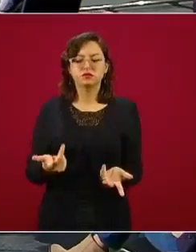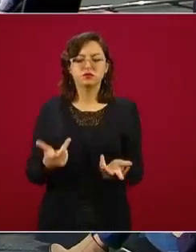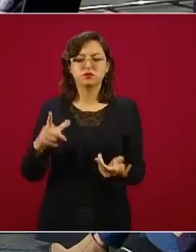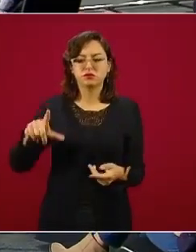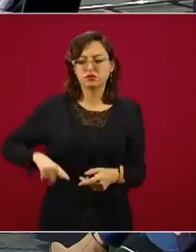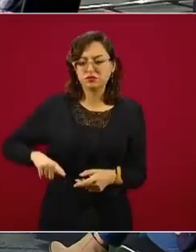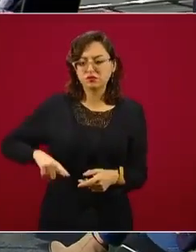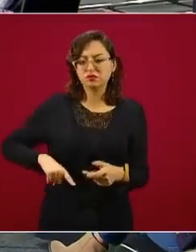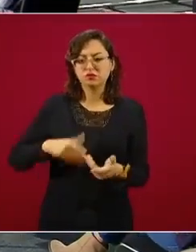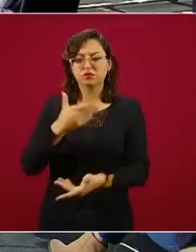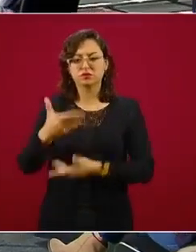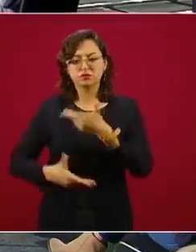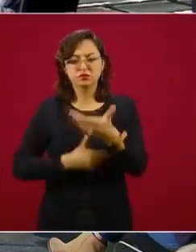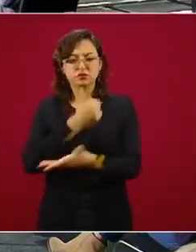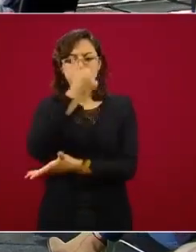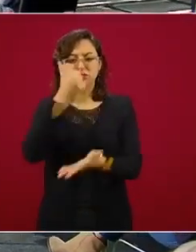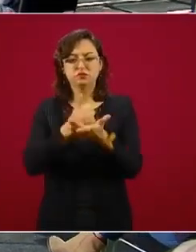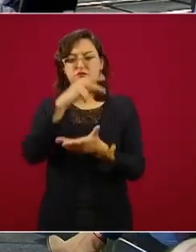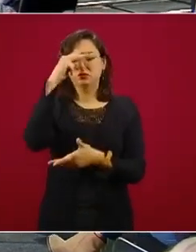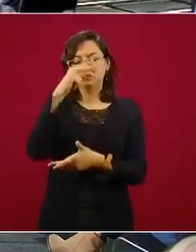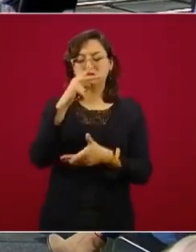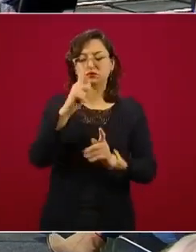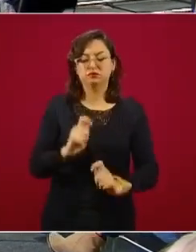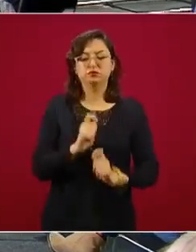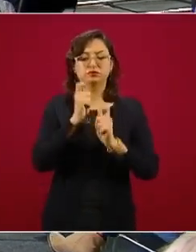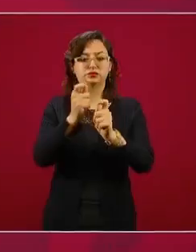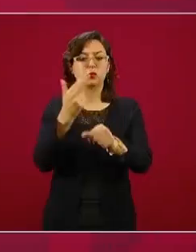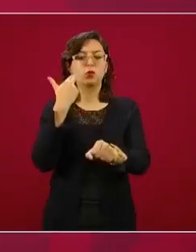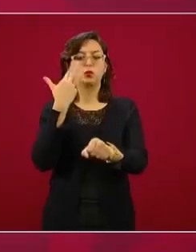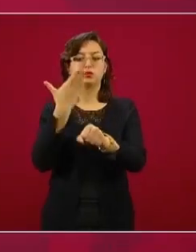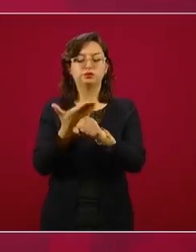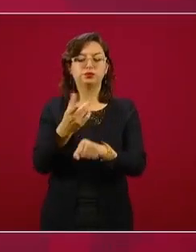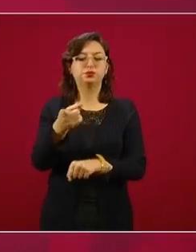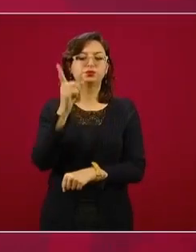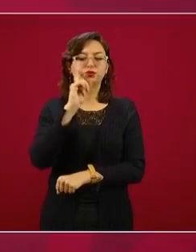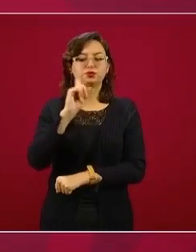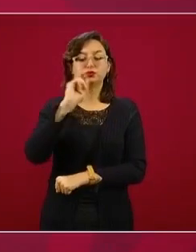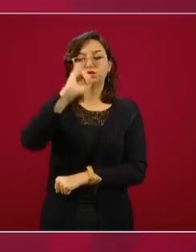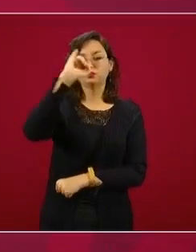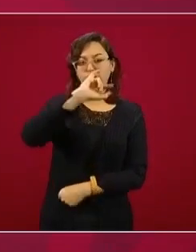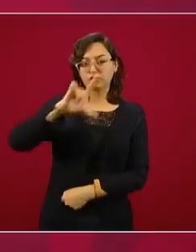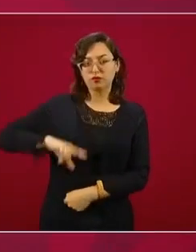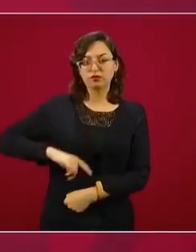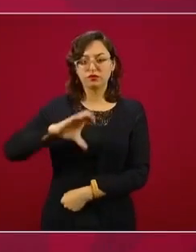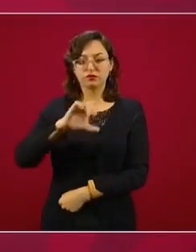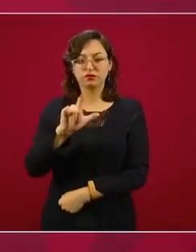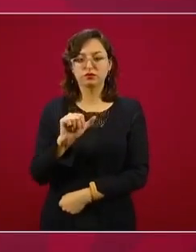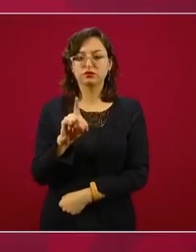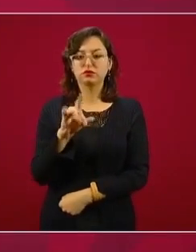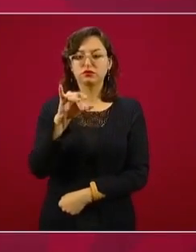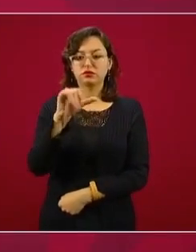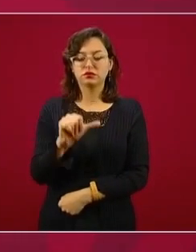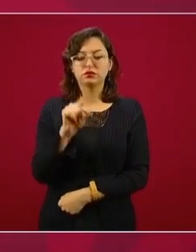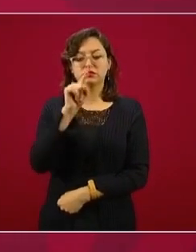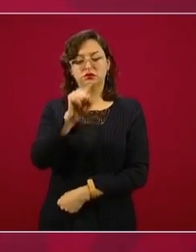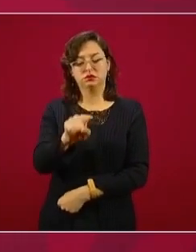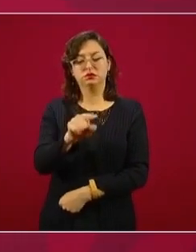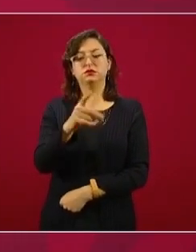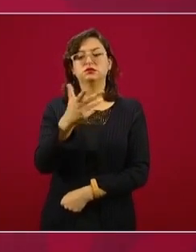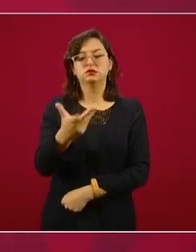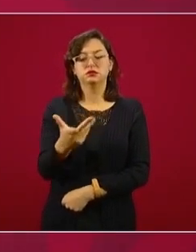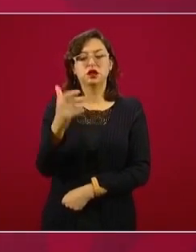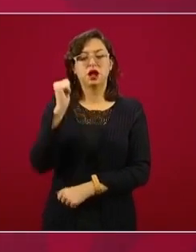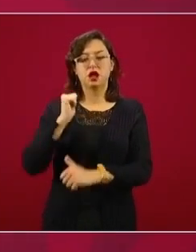que está bajo el control de la doctora Claudia, y ahí el comandante del cuartel general de aquí de la